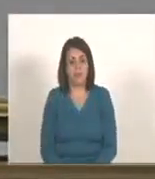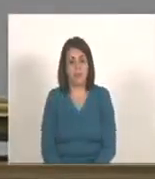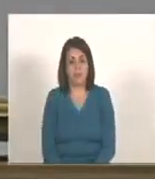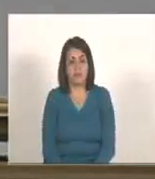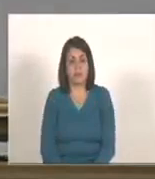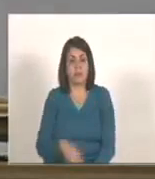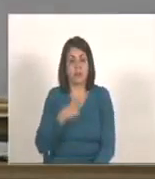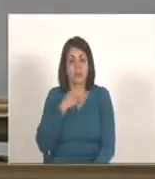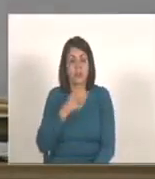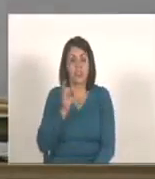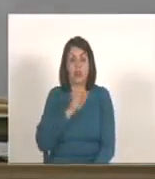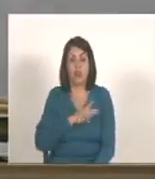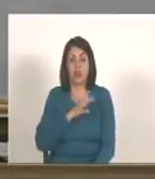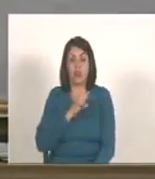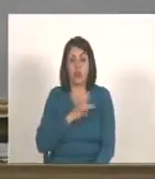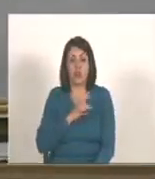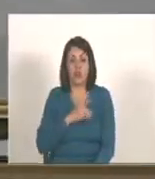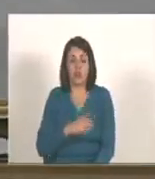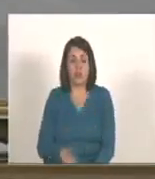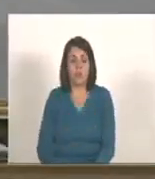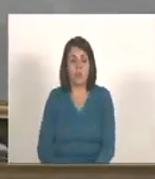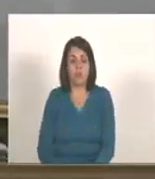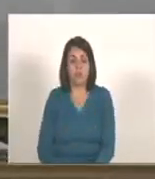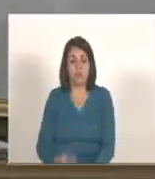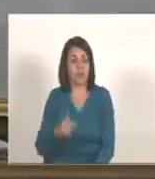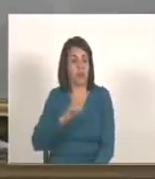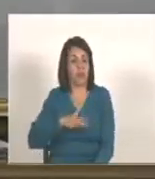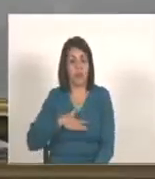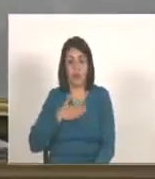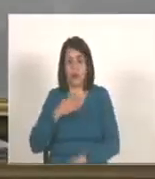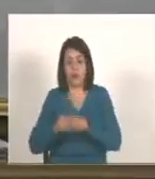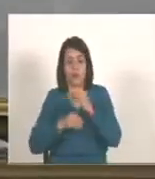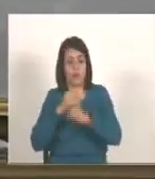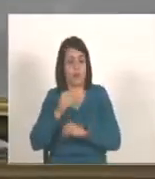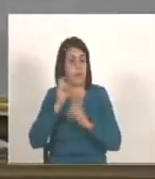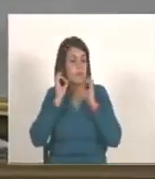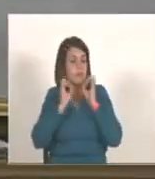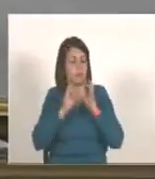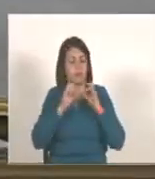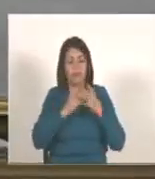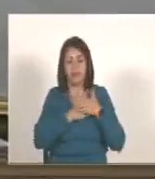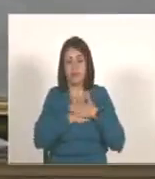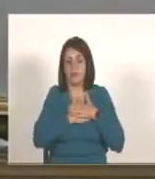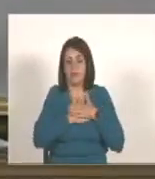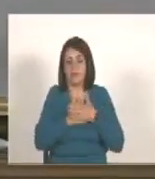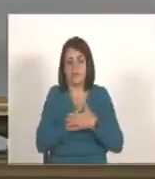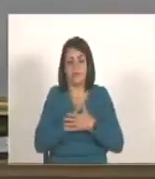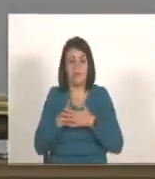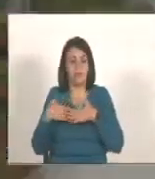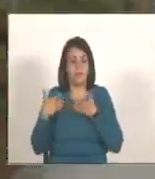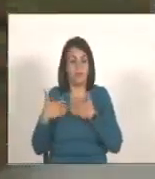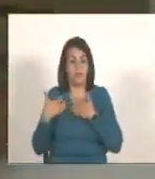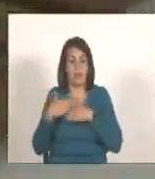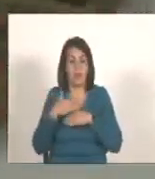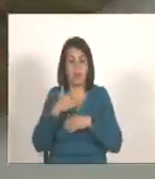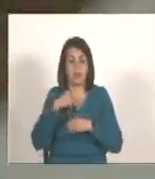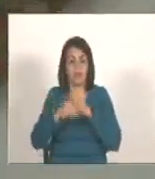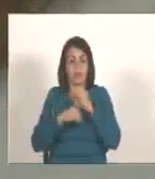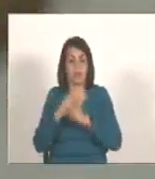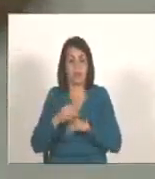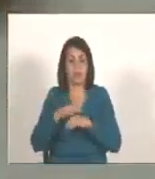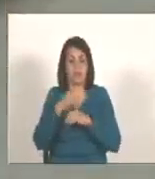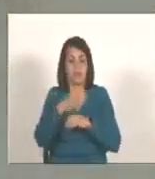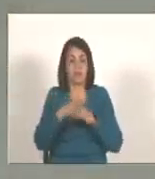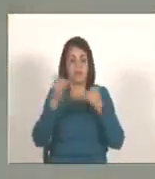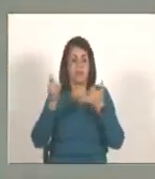Lo dice con dolor. Ese no puede ser el dolor o la deuda que nosotros dejemos a